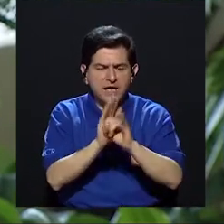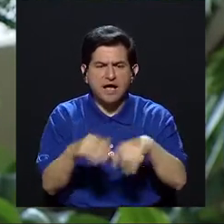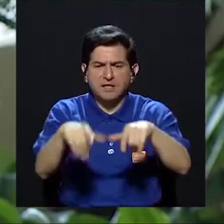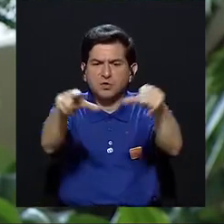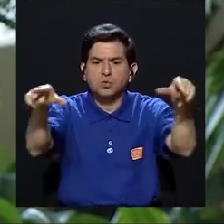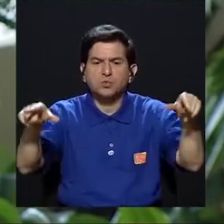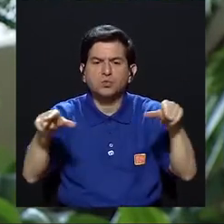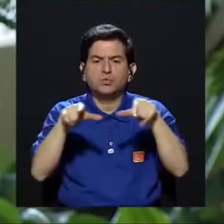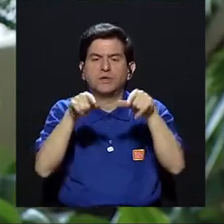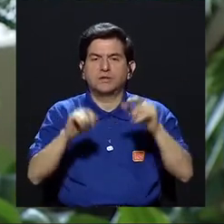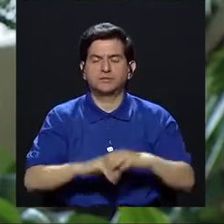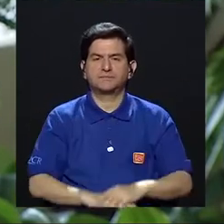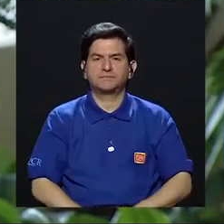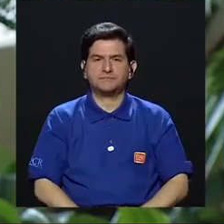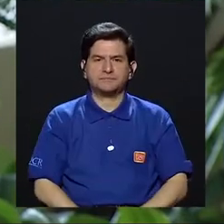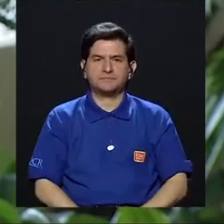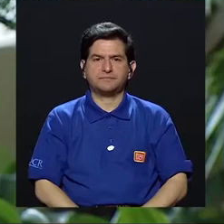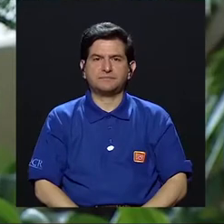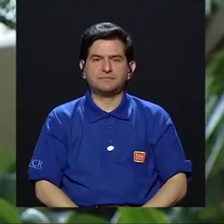los terrenos,